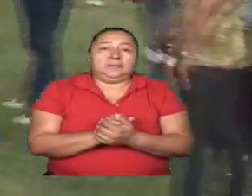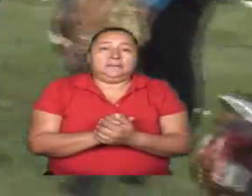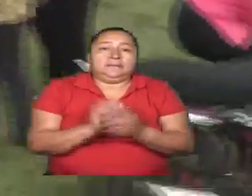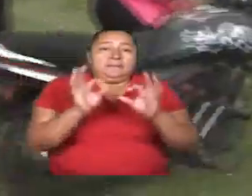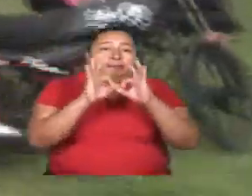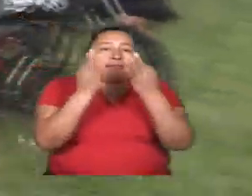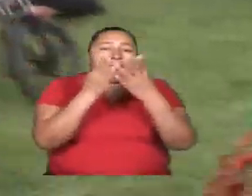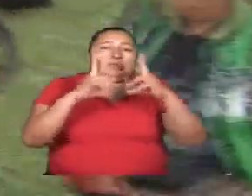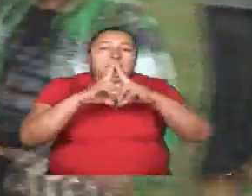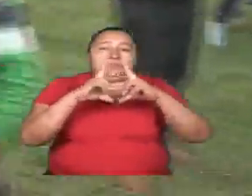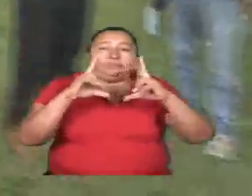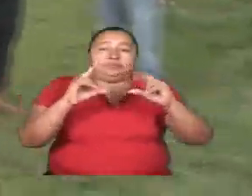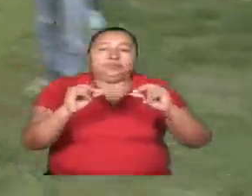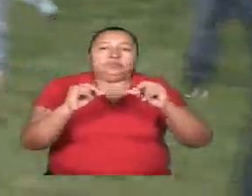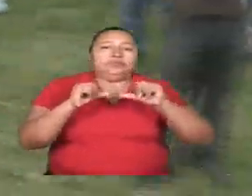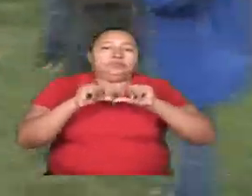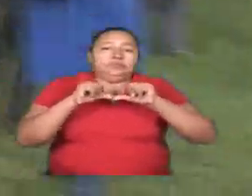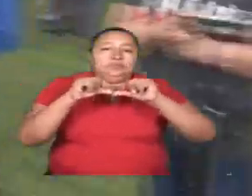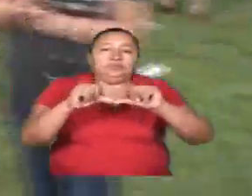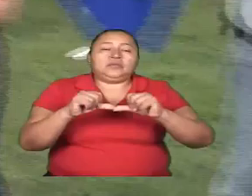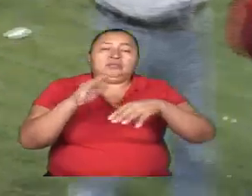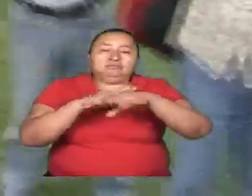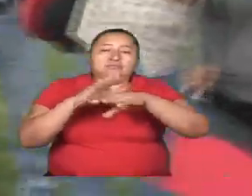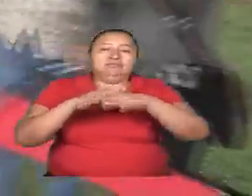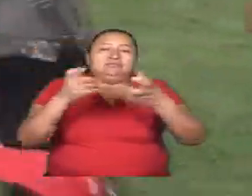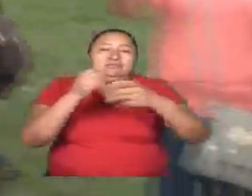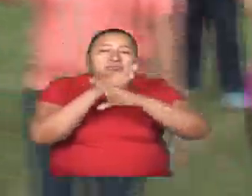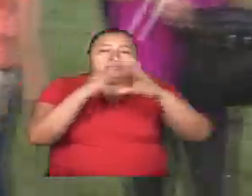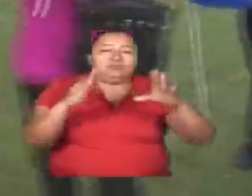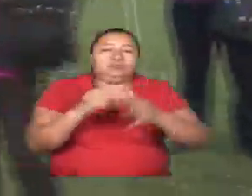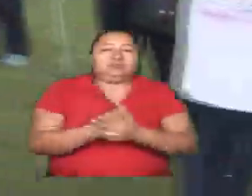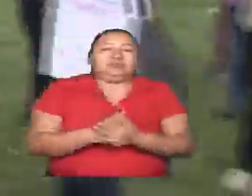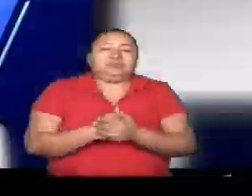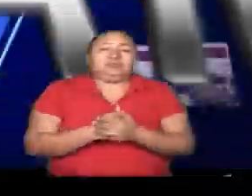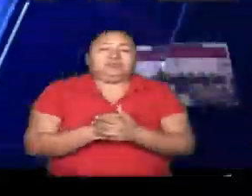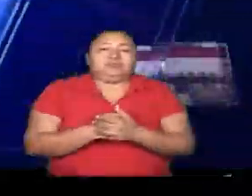Familias nicaragüenses continúan clamando por la paz.